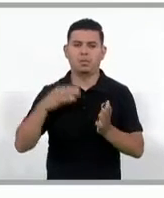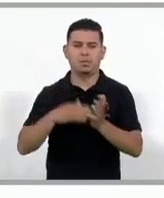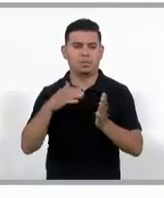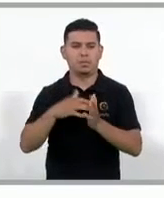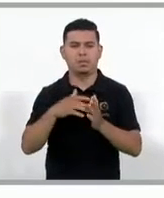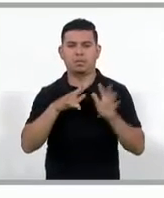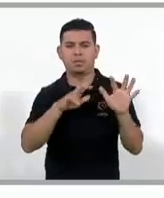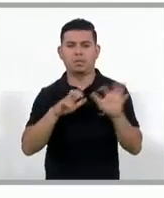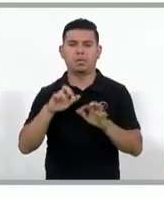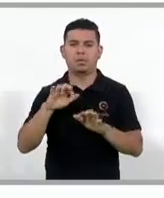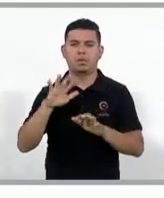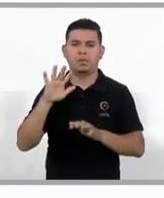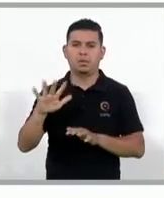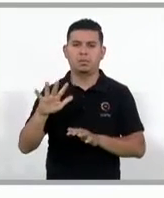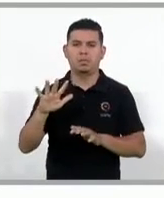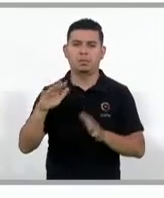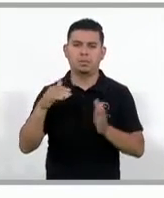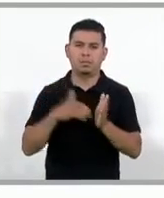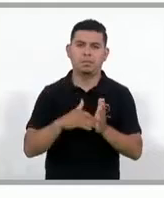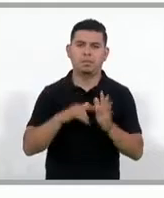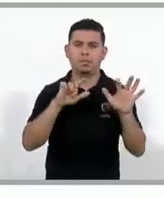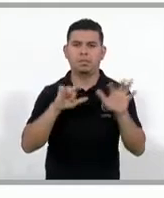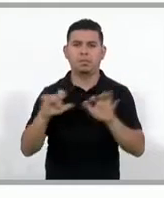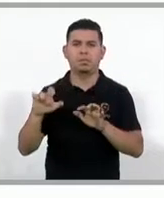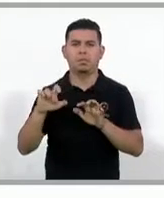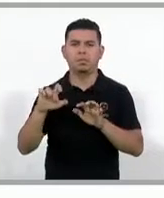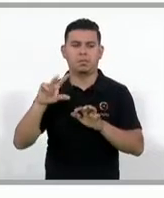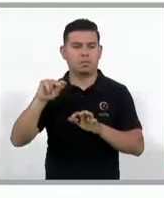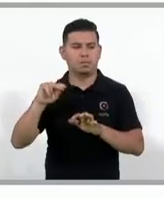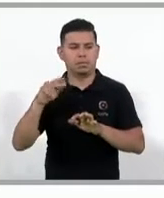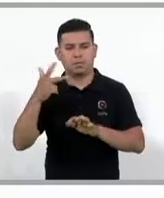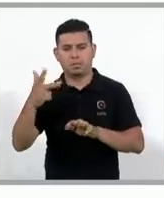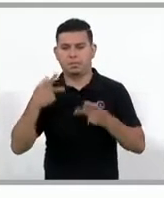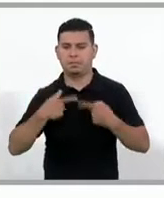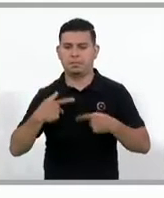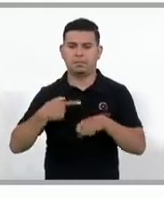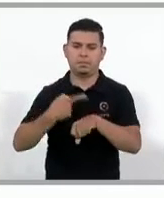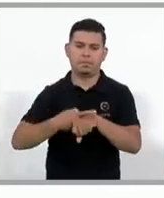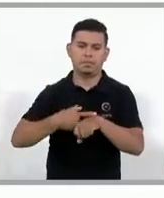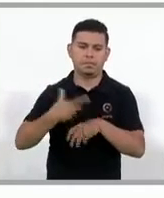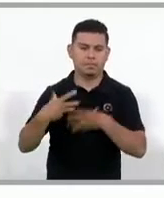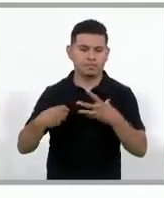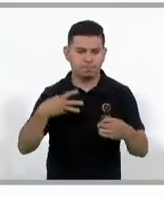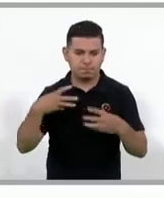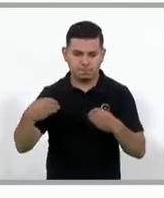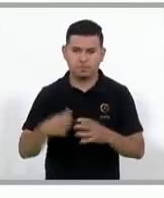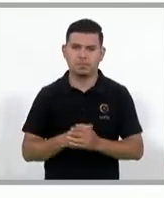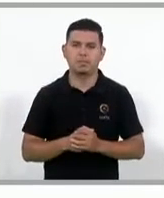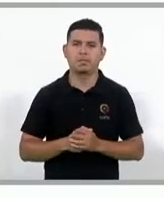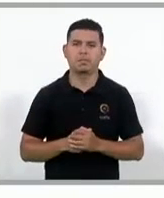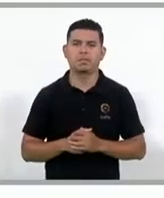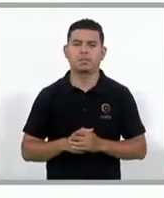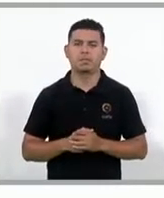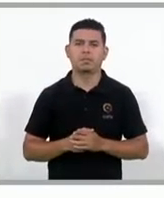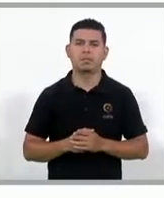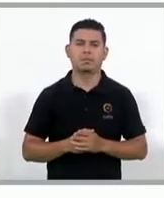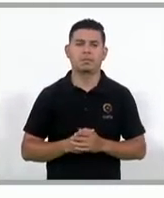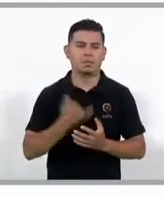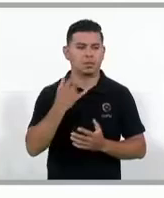millones 855 mil 788 casos confirmados y